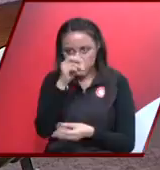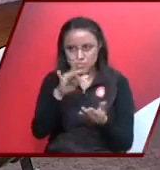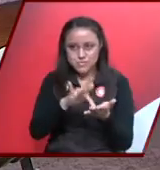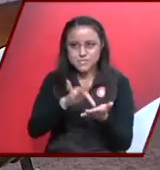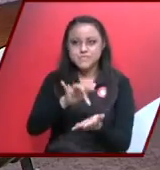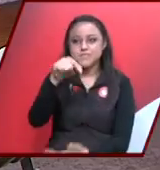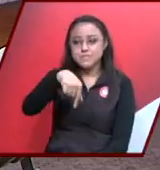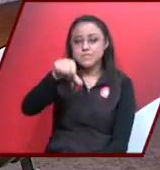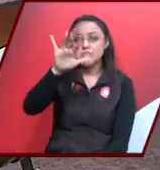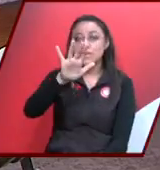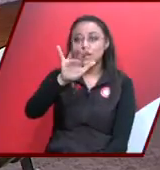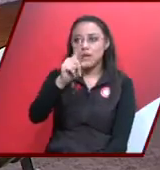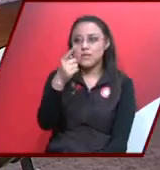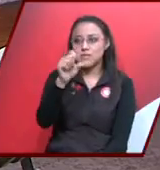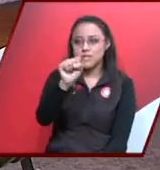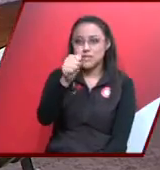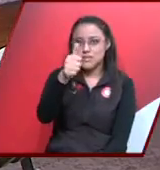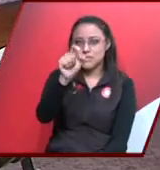en el